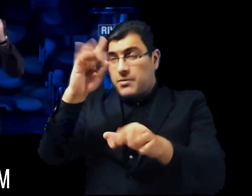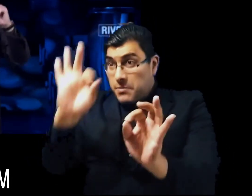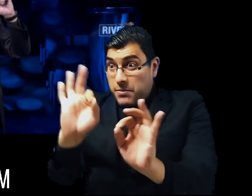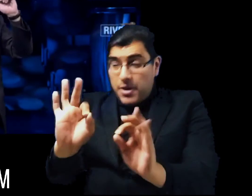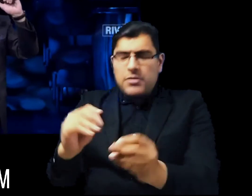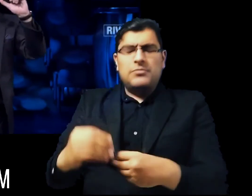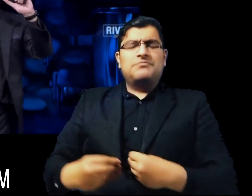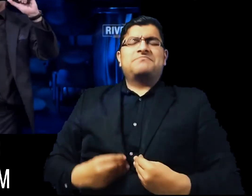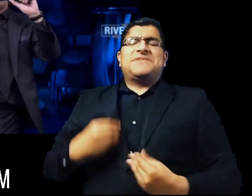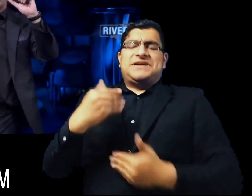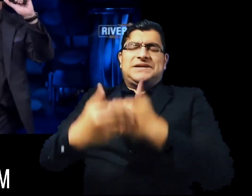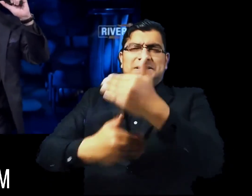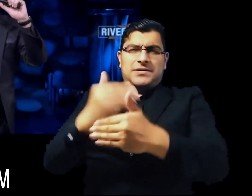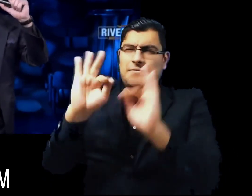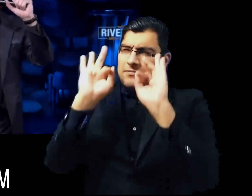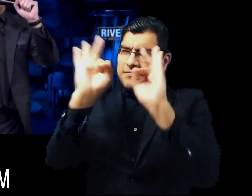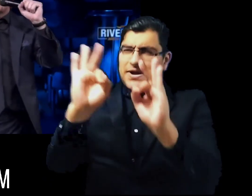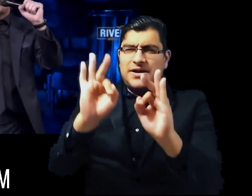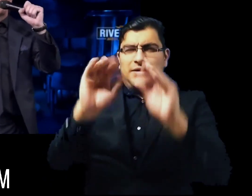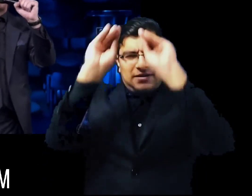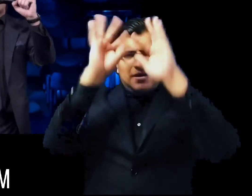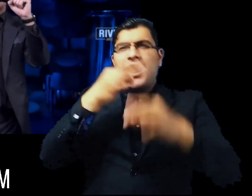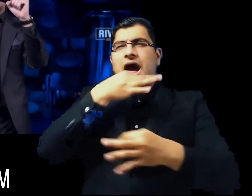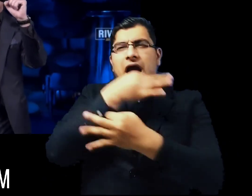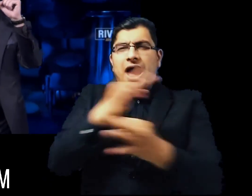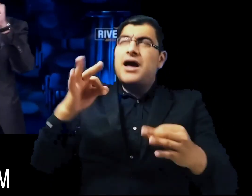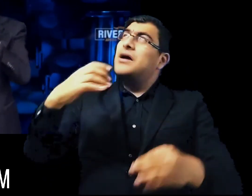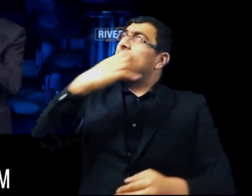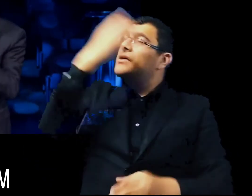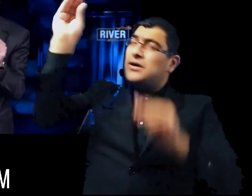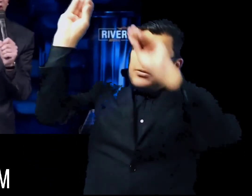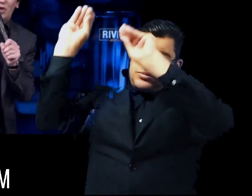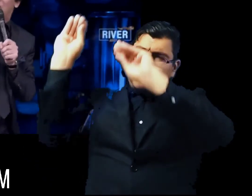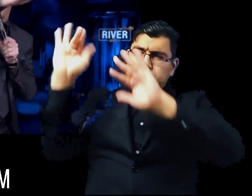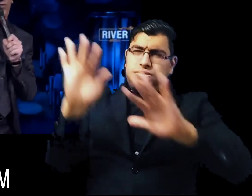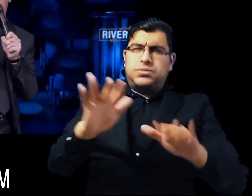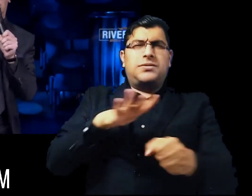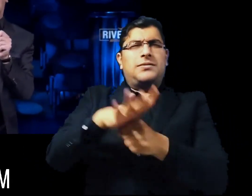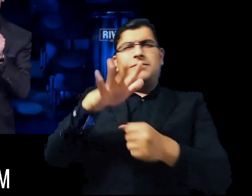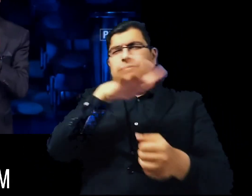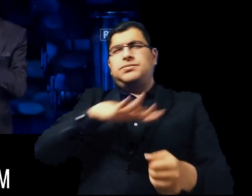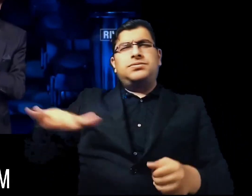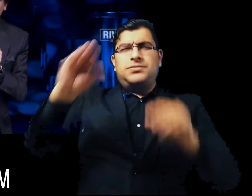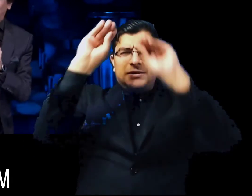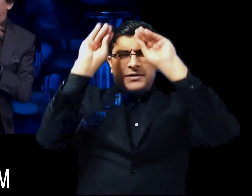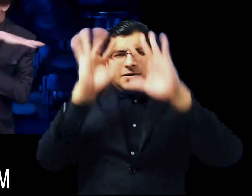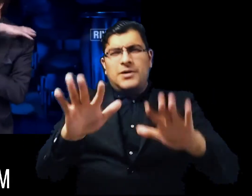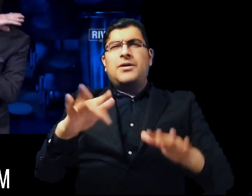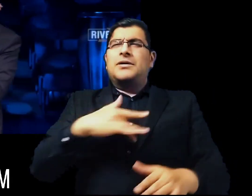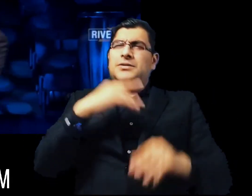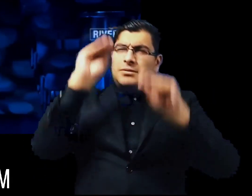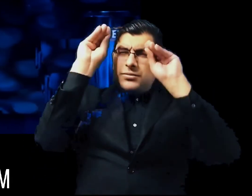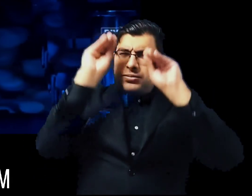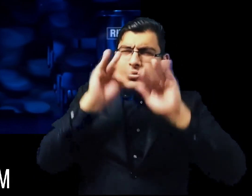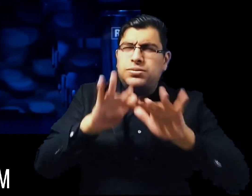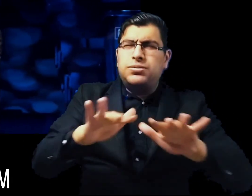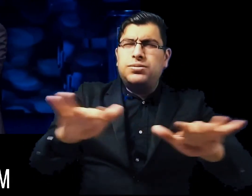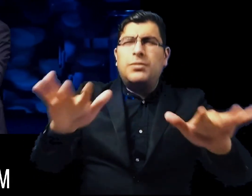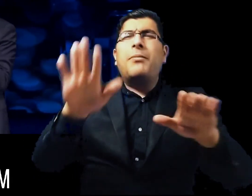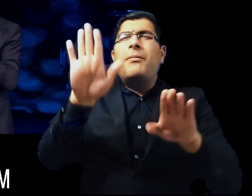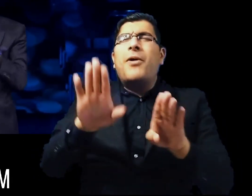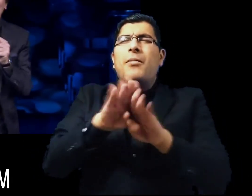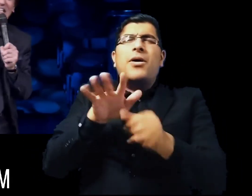fértil. Lo declaro, proclamo que los cielos se abren. Hay una unción aquí fuerte. Puede sentirse como si esto